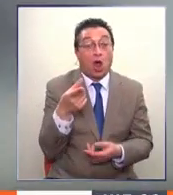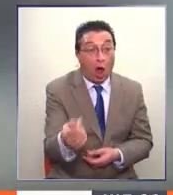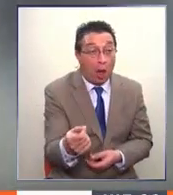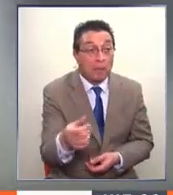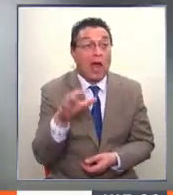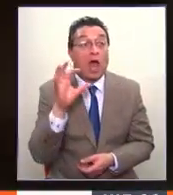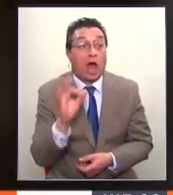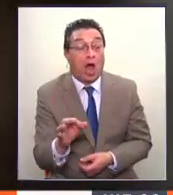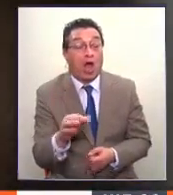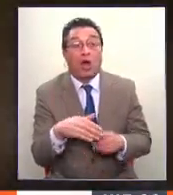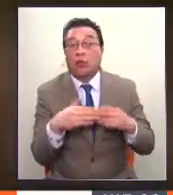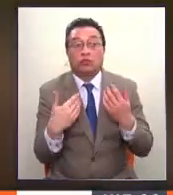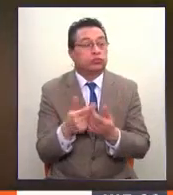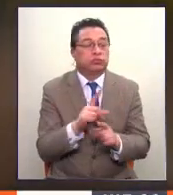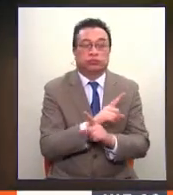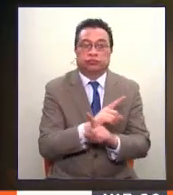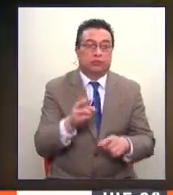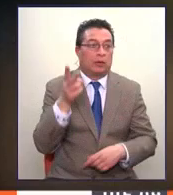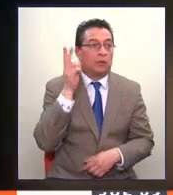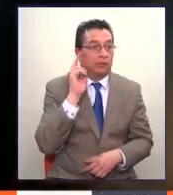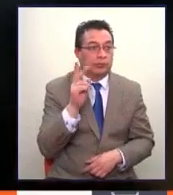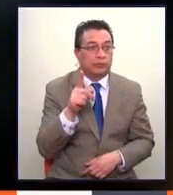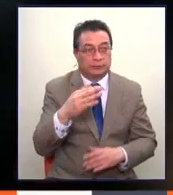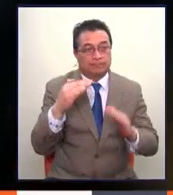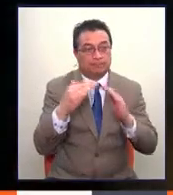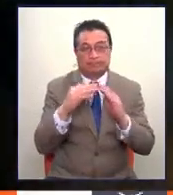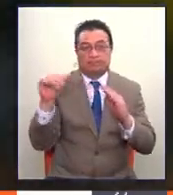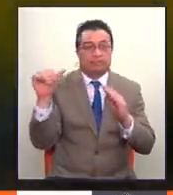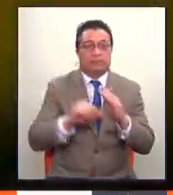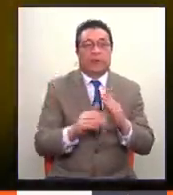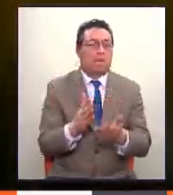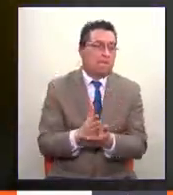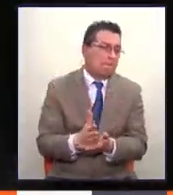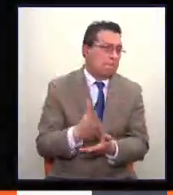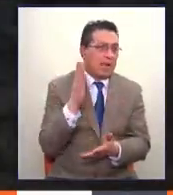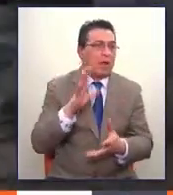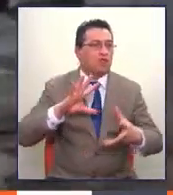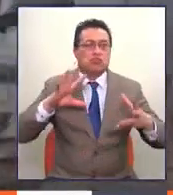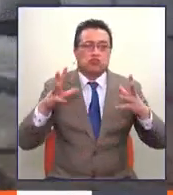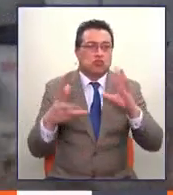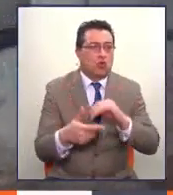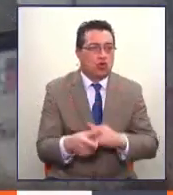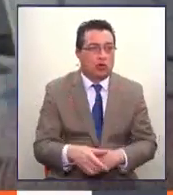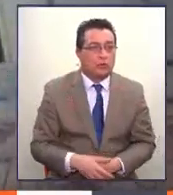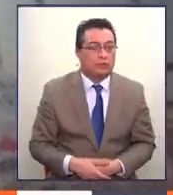operando comercio en esta comuna que enfrenta una de las cuarentenas más extensas del mundo